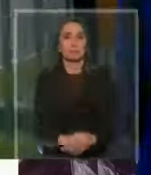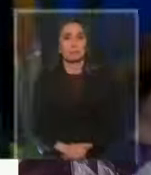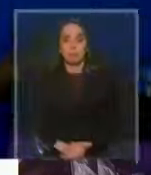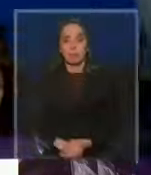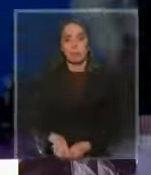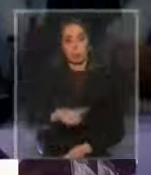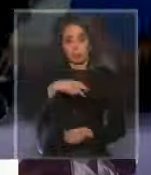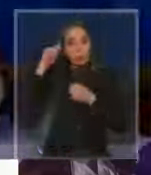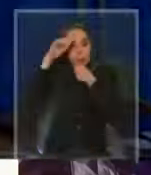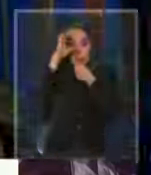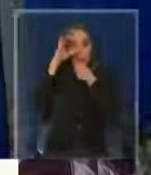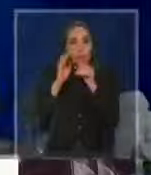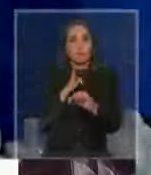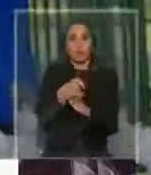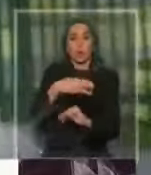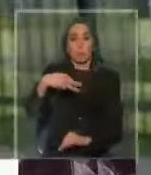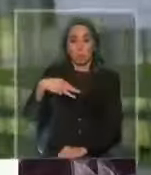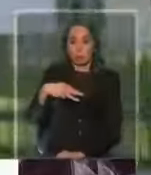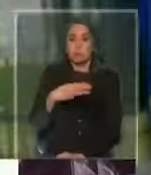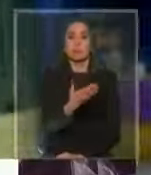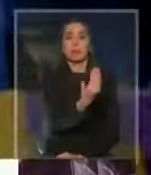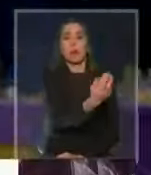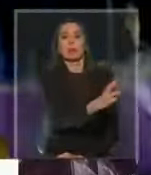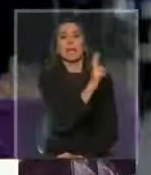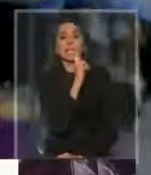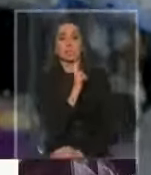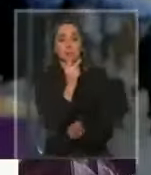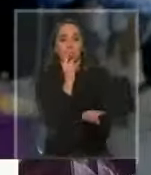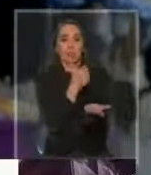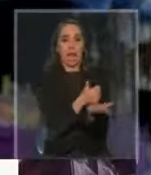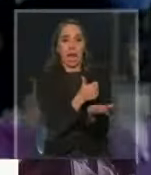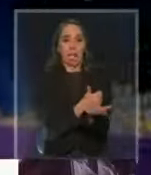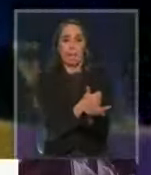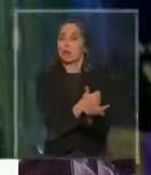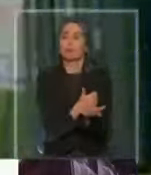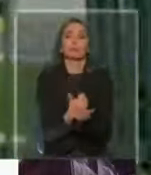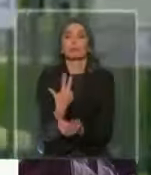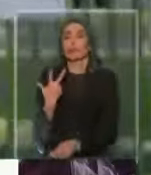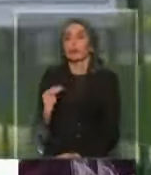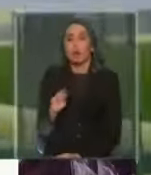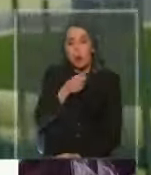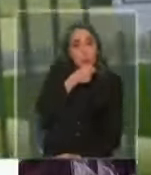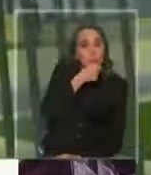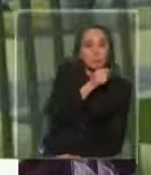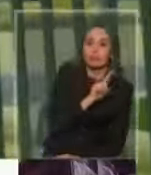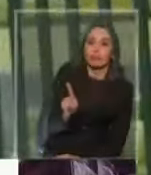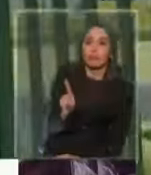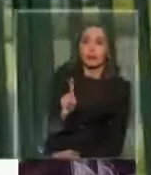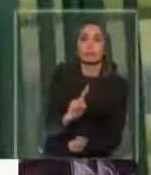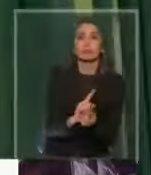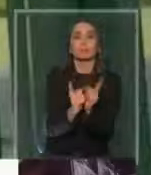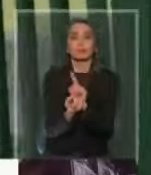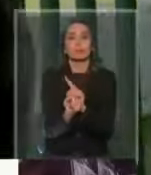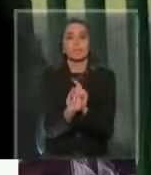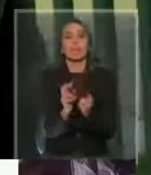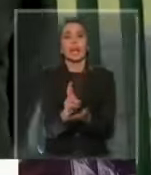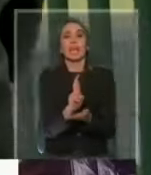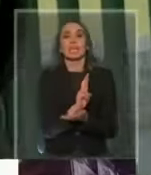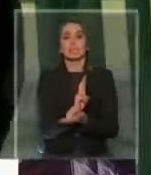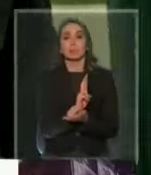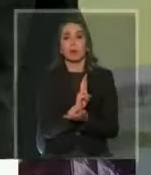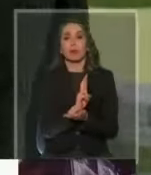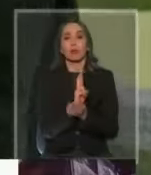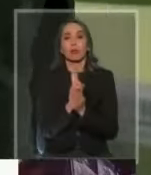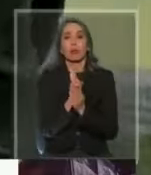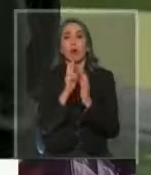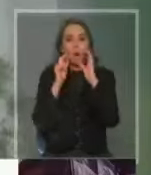Fuimos hasta la municipalidad para buscar las respuestas del alcalde, pero no estuvieron dispuestos a una entrevista. En su lugar, contestaron a través de